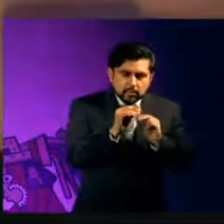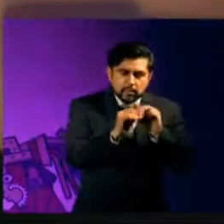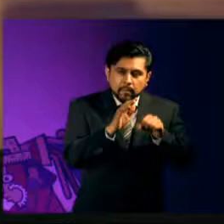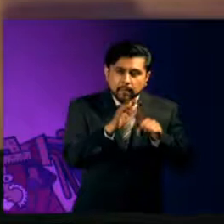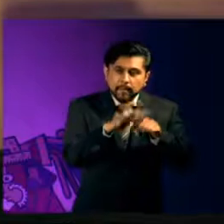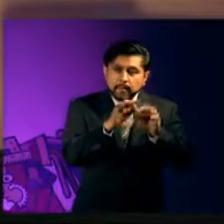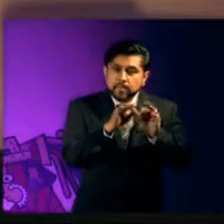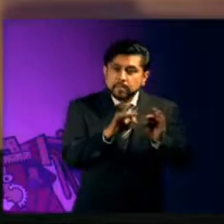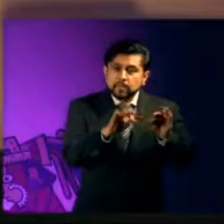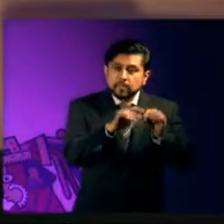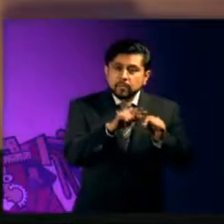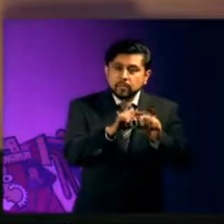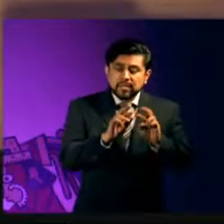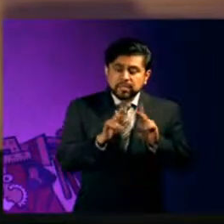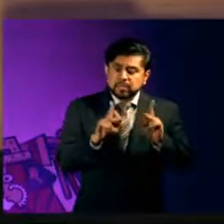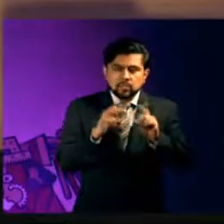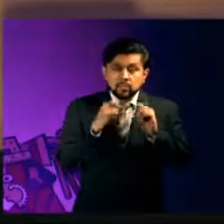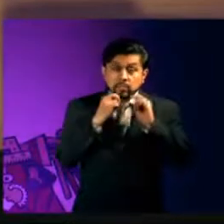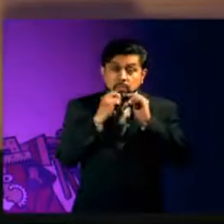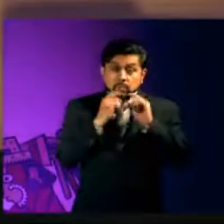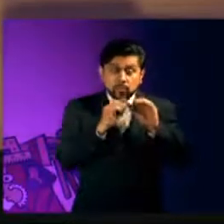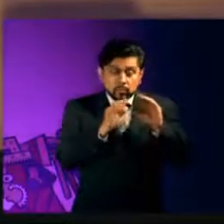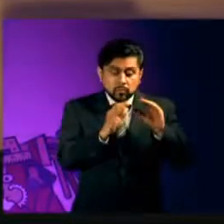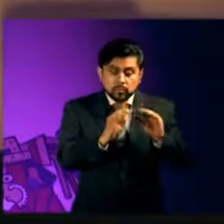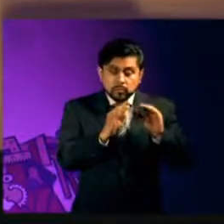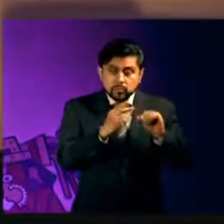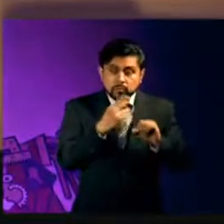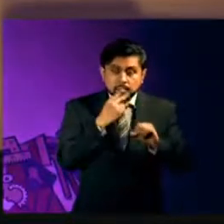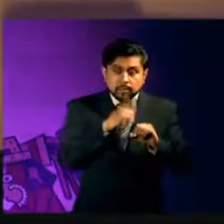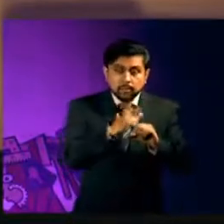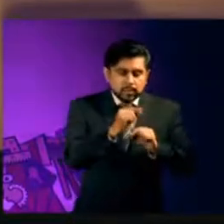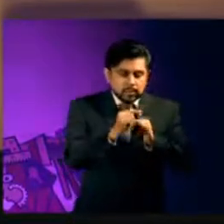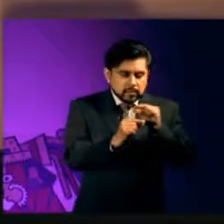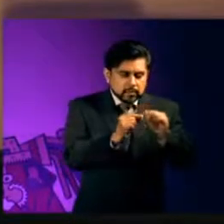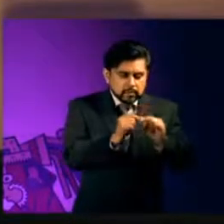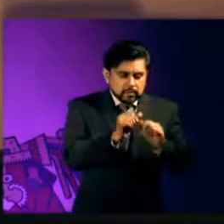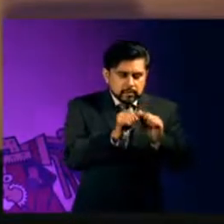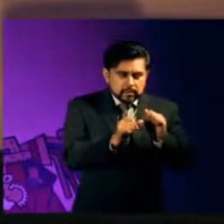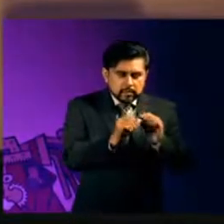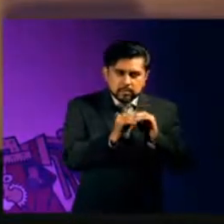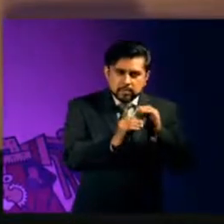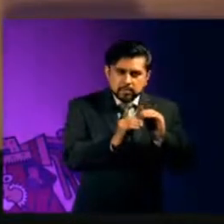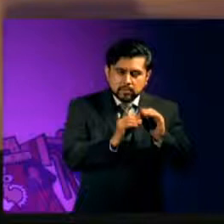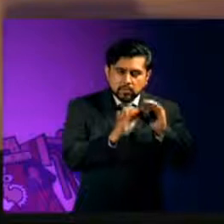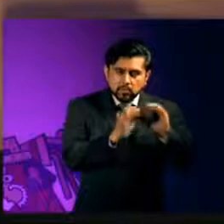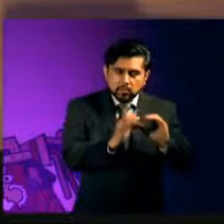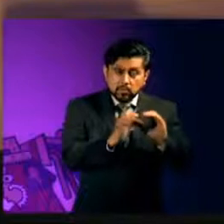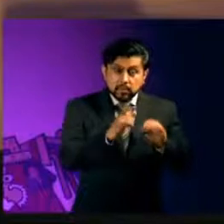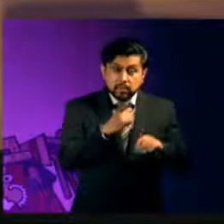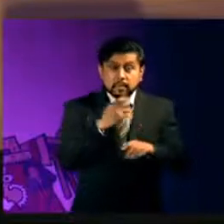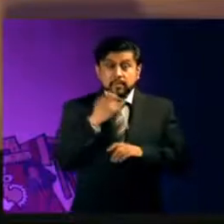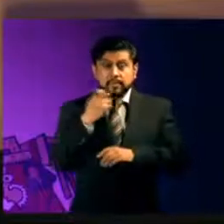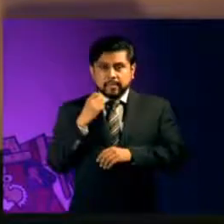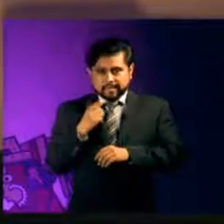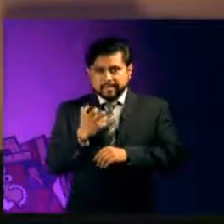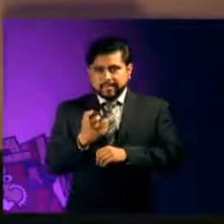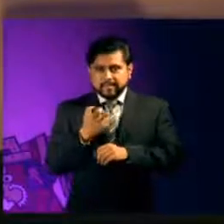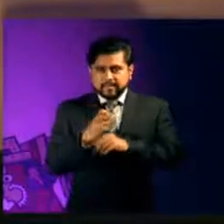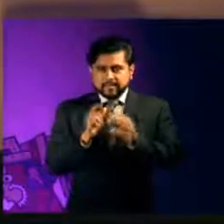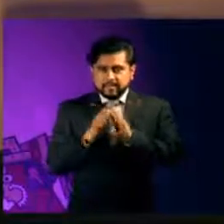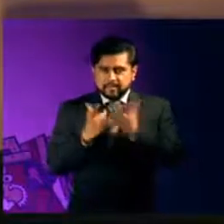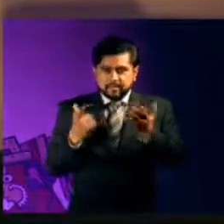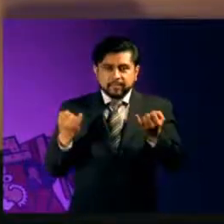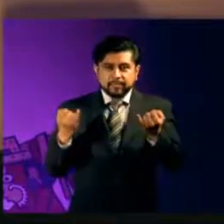por haberse roto y por haber sido reconstruidos esta novela tiene